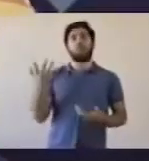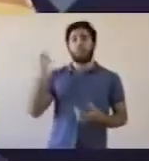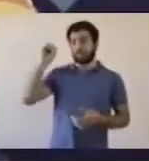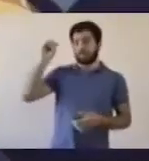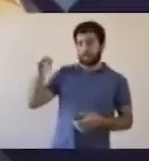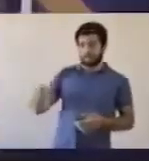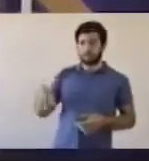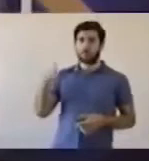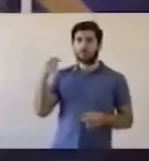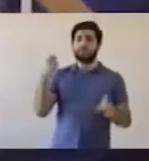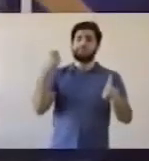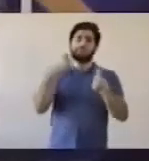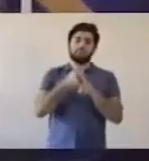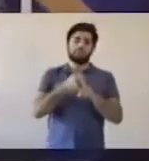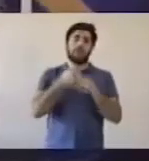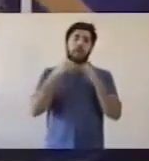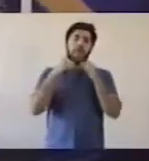vivir.